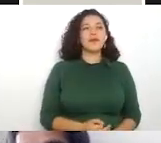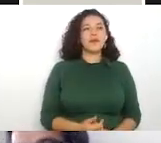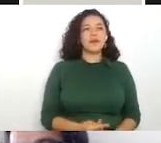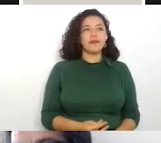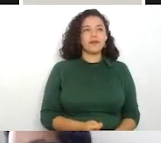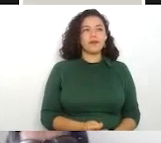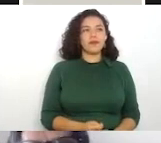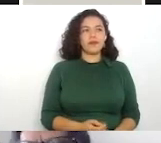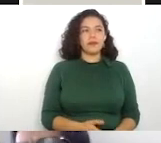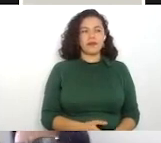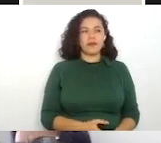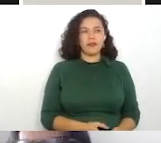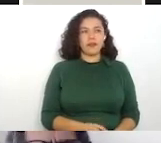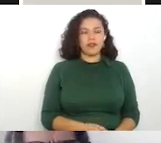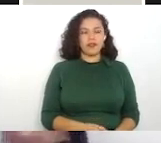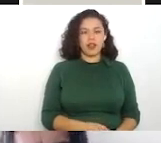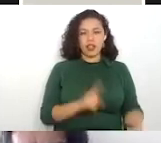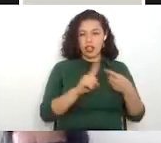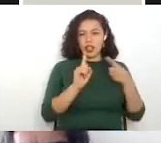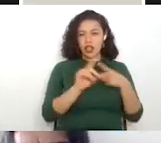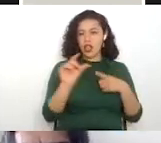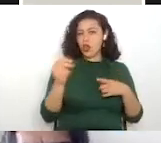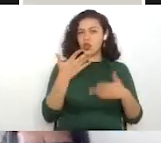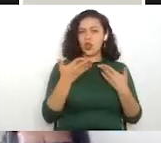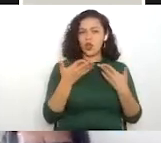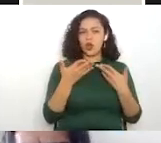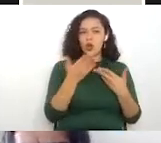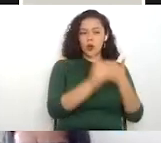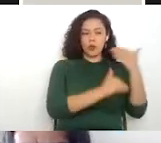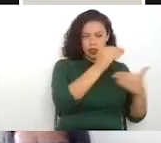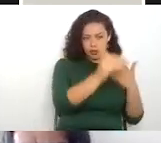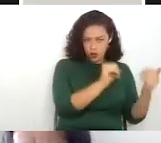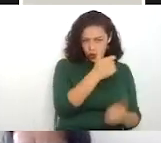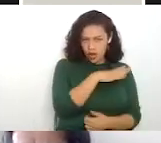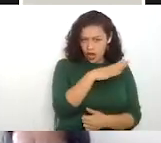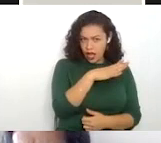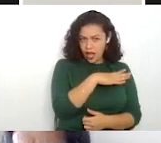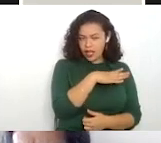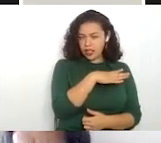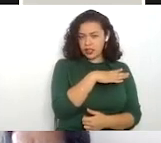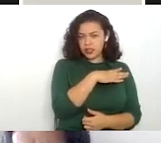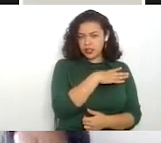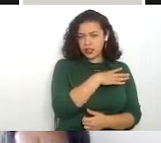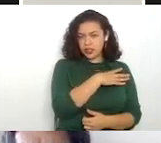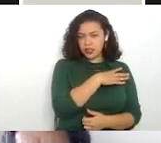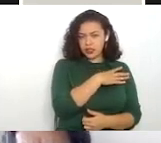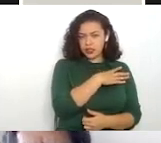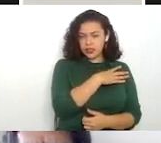ese es uno. ¿Tendrá otro procedimiento que hagan en la